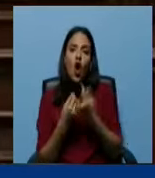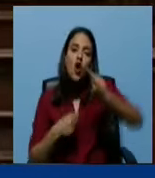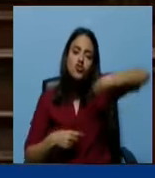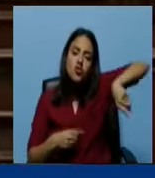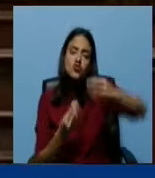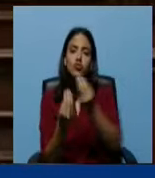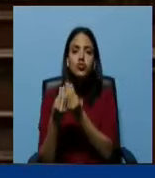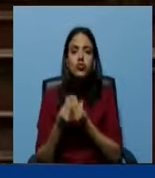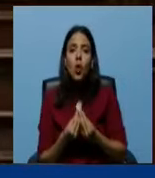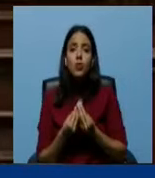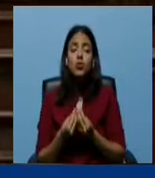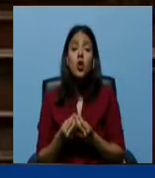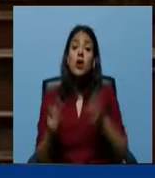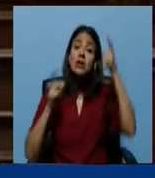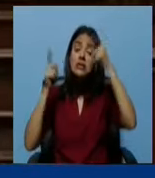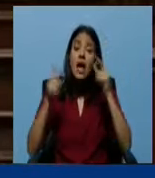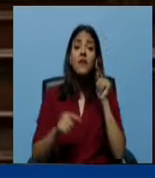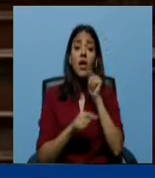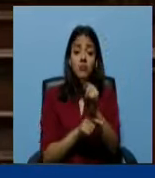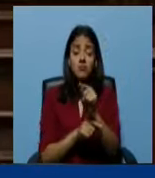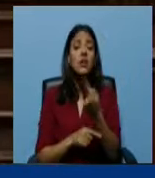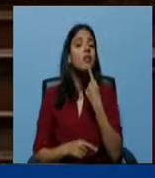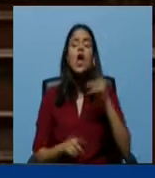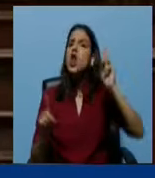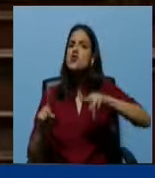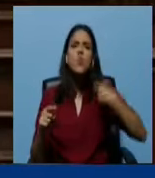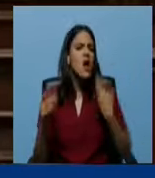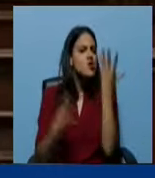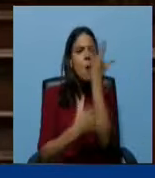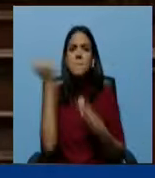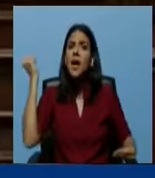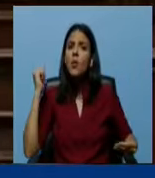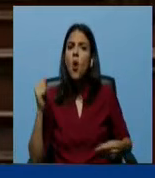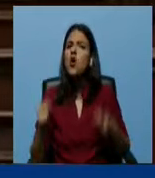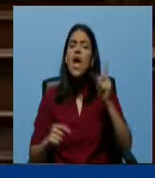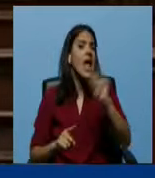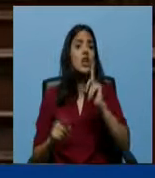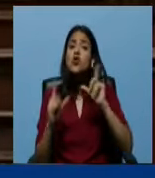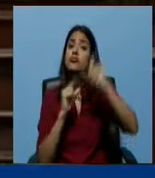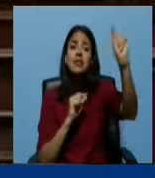Él dijo que no se iba a ir nunca. No se ha ido ni se va.